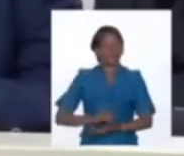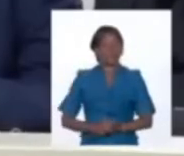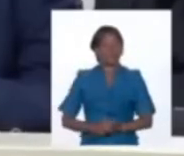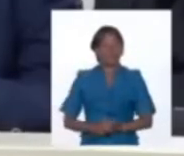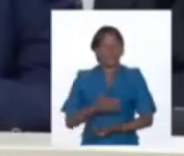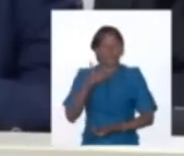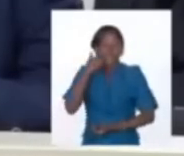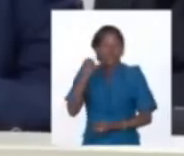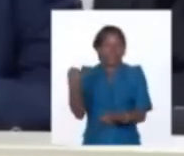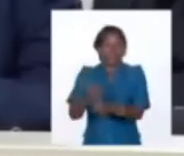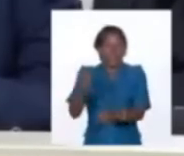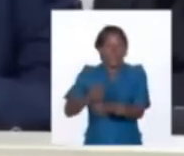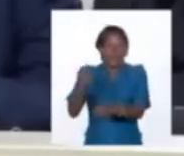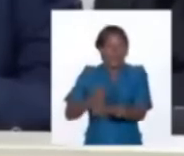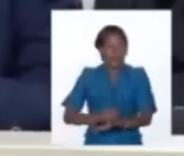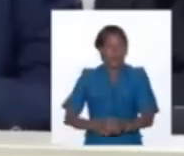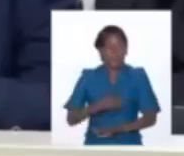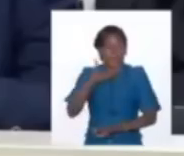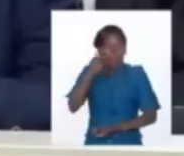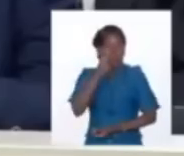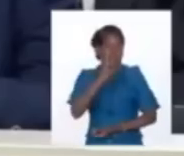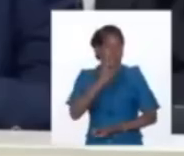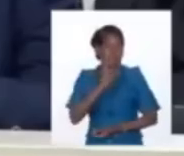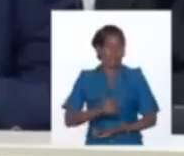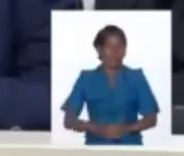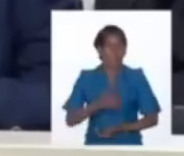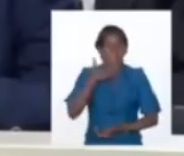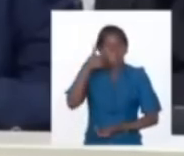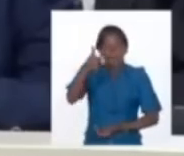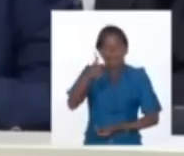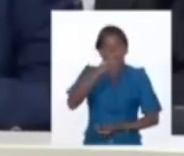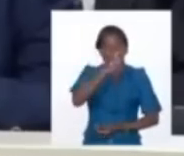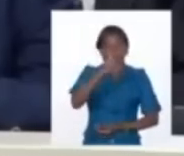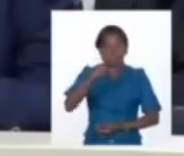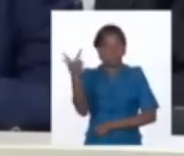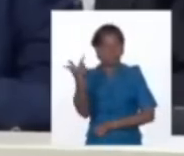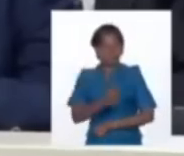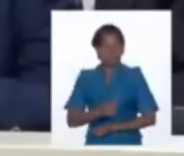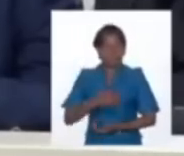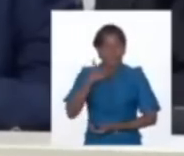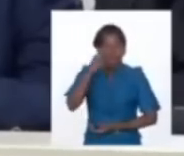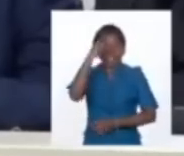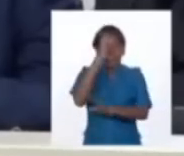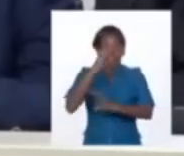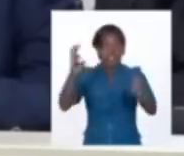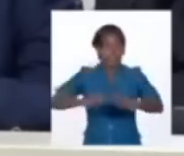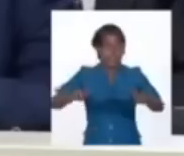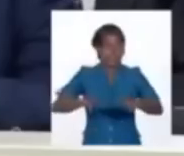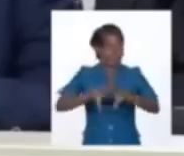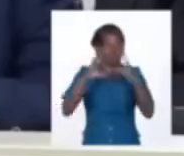los bienes y servicios una mayor facilidad para el desarrollo de infraestructuras complementarias